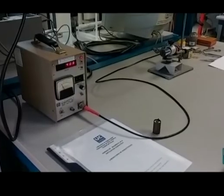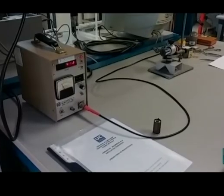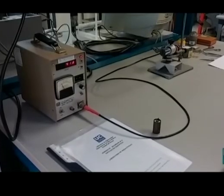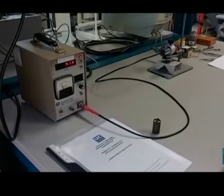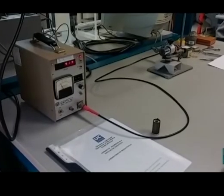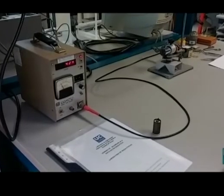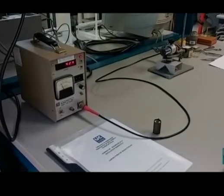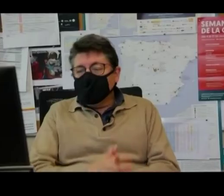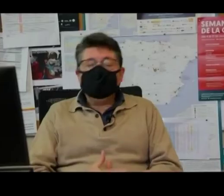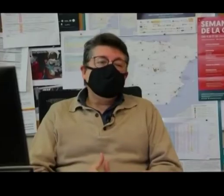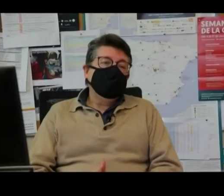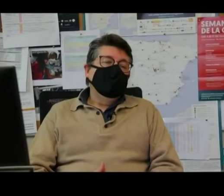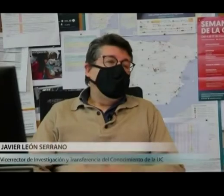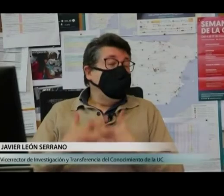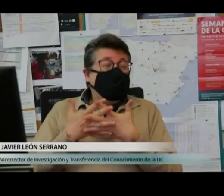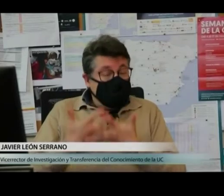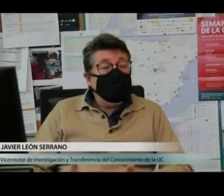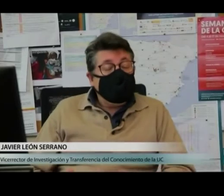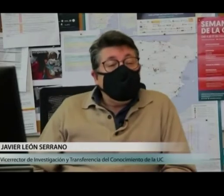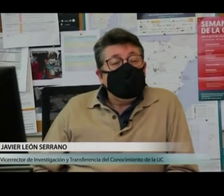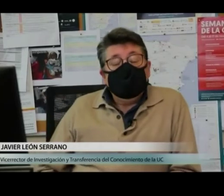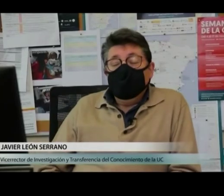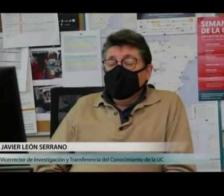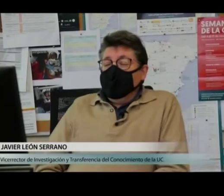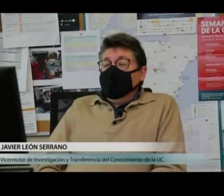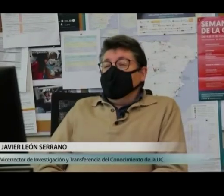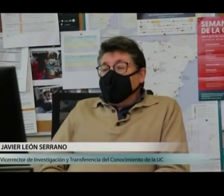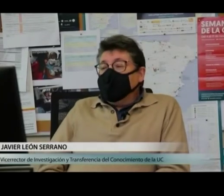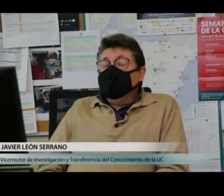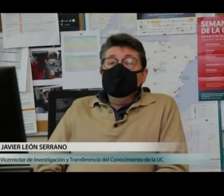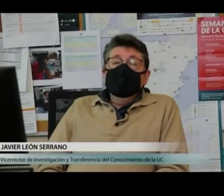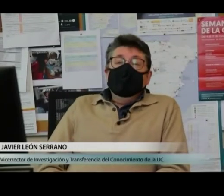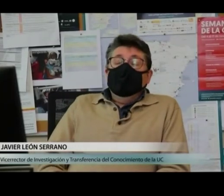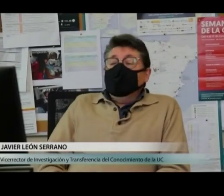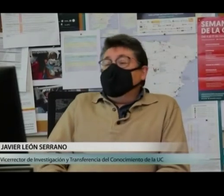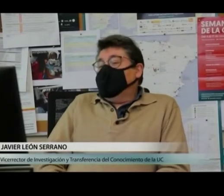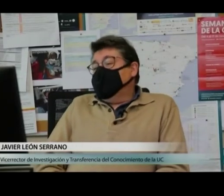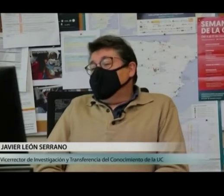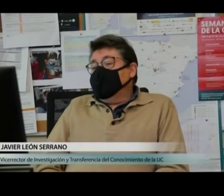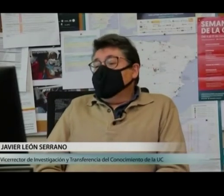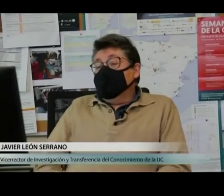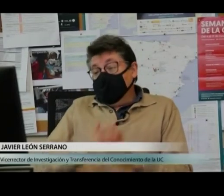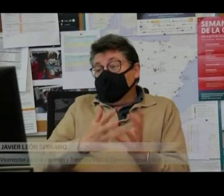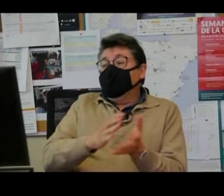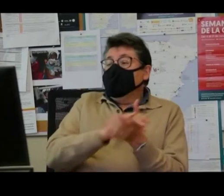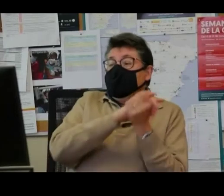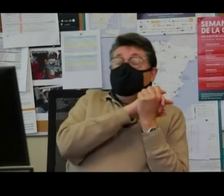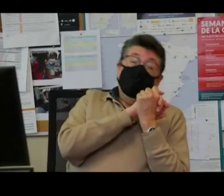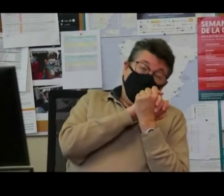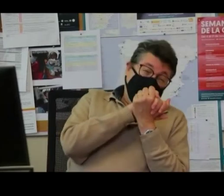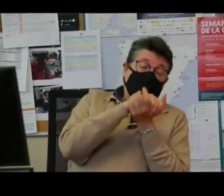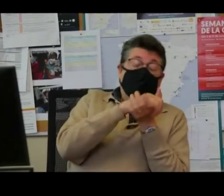y 17 de noviembre de 4 y media a 6 y media de la tarde. Todas estas charlas de debate serán online y las